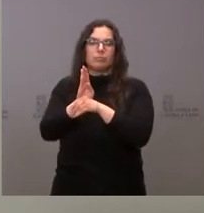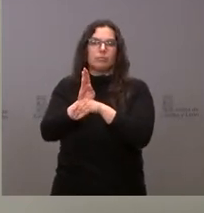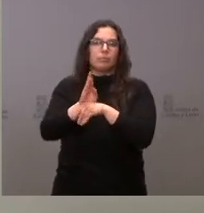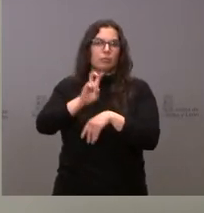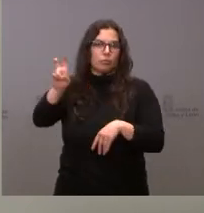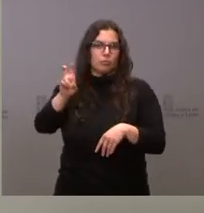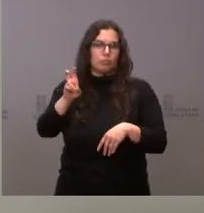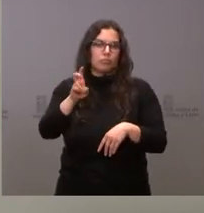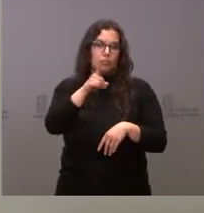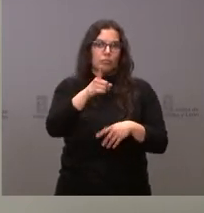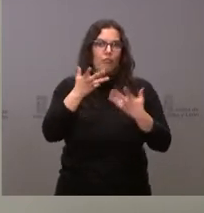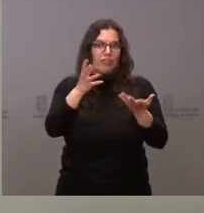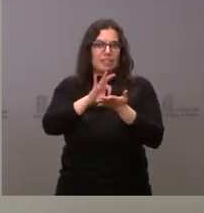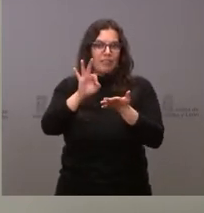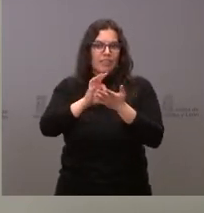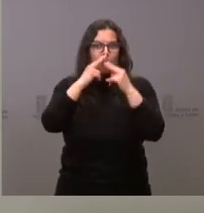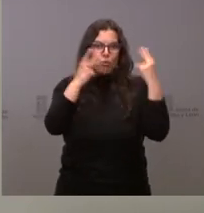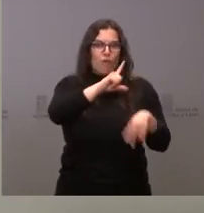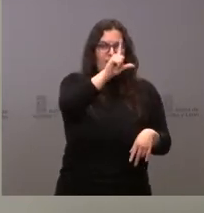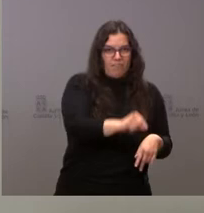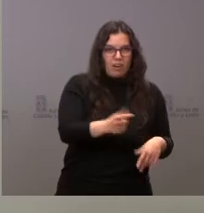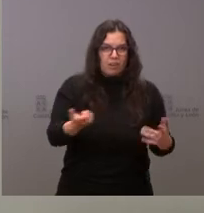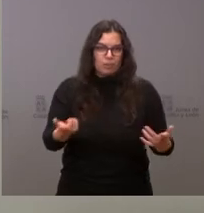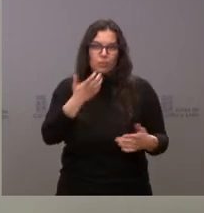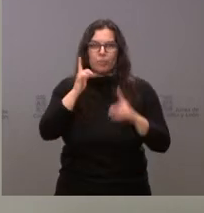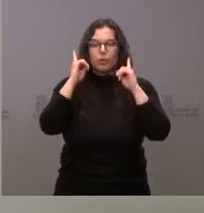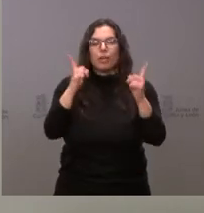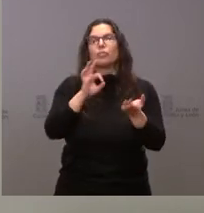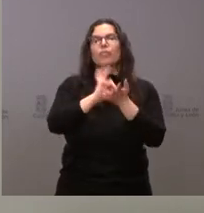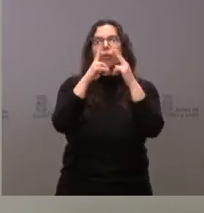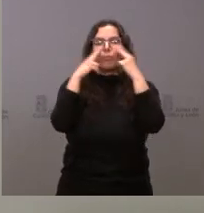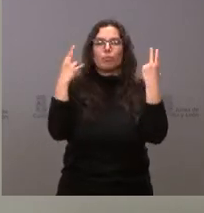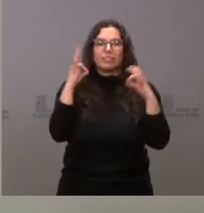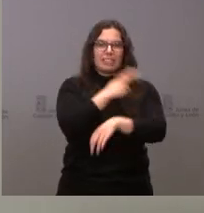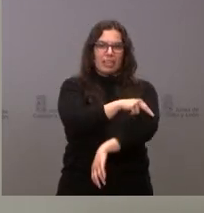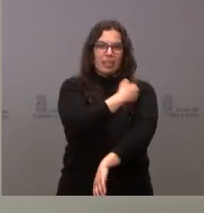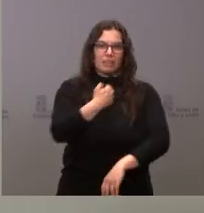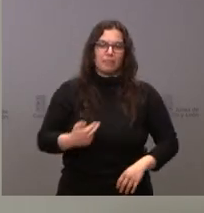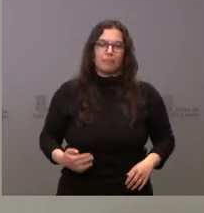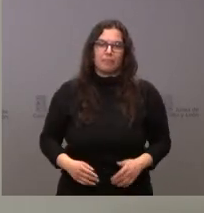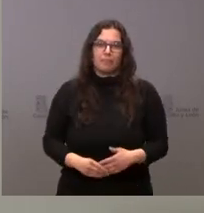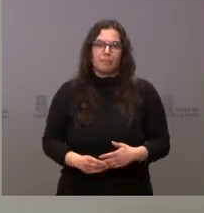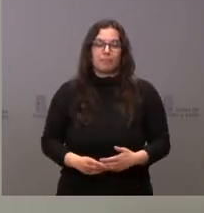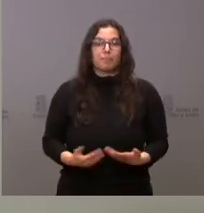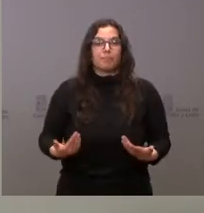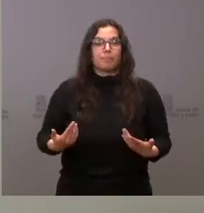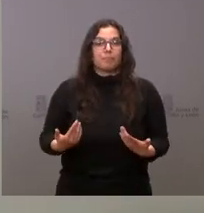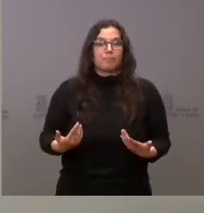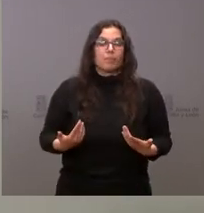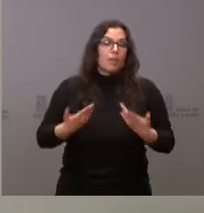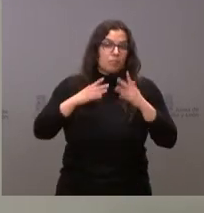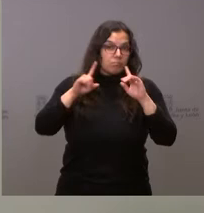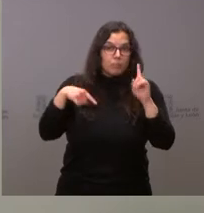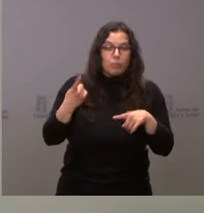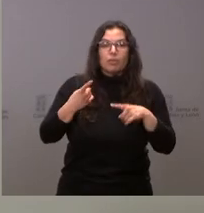en la prestación de los servicios públicos como es el caso del servicio público sanitario y finalmente un conjunto de actuaciones